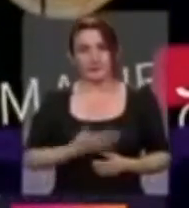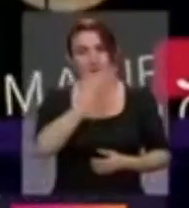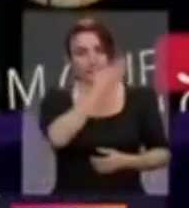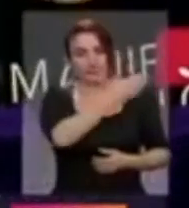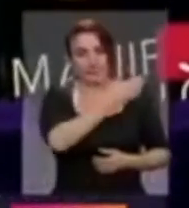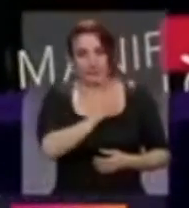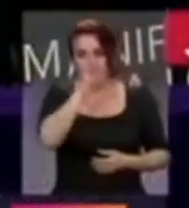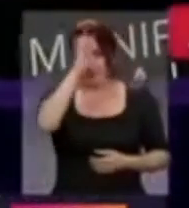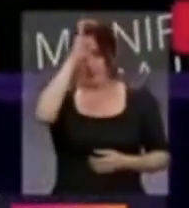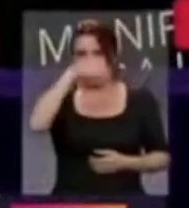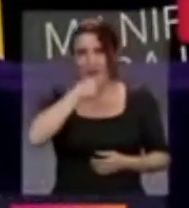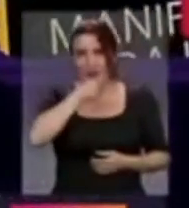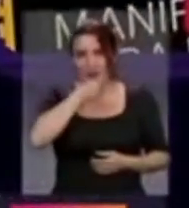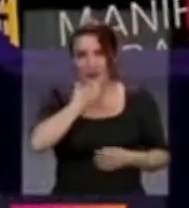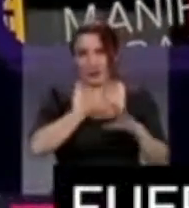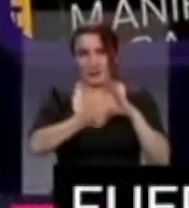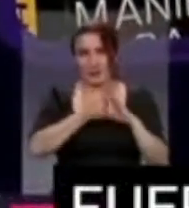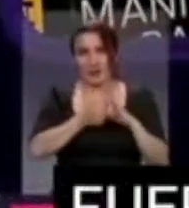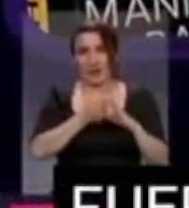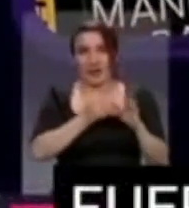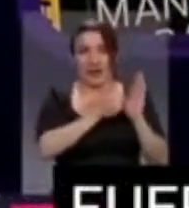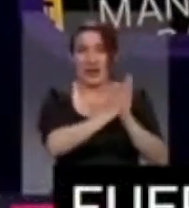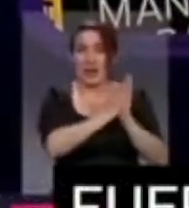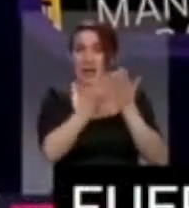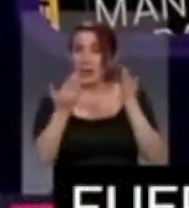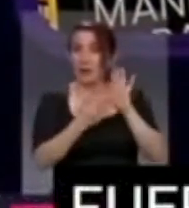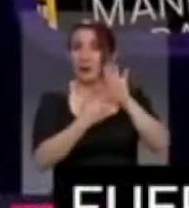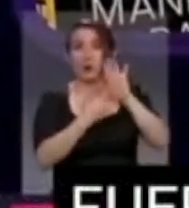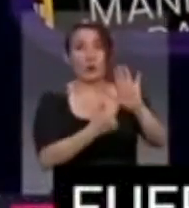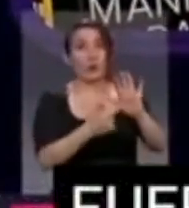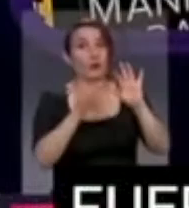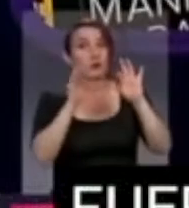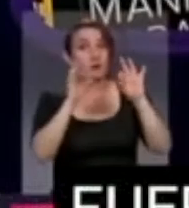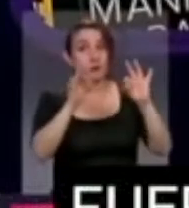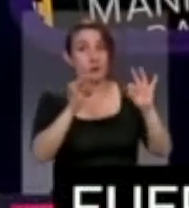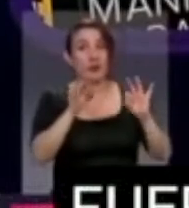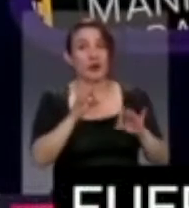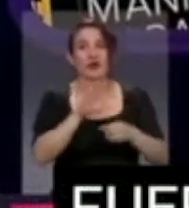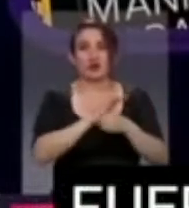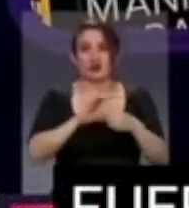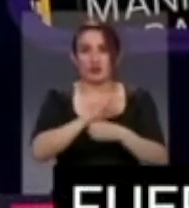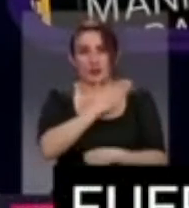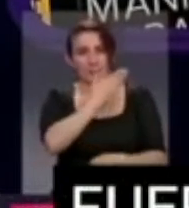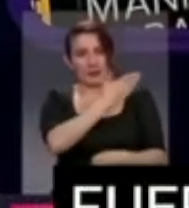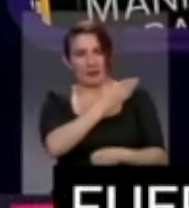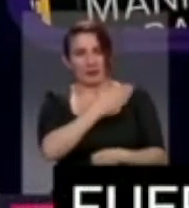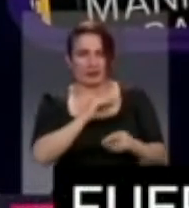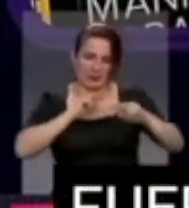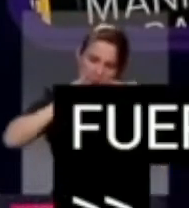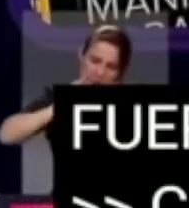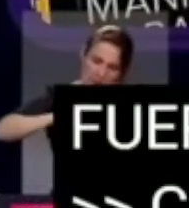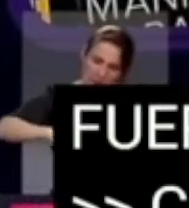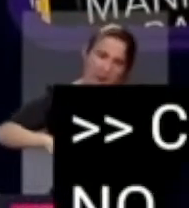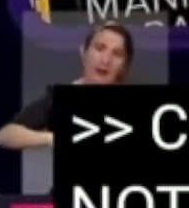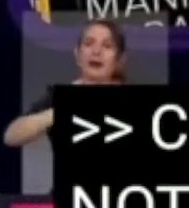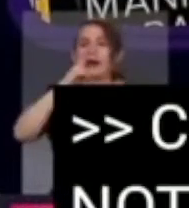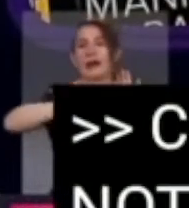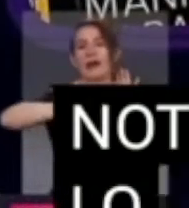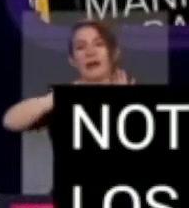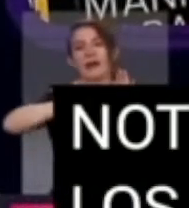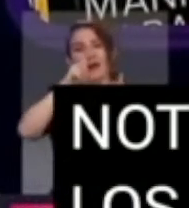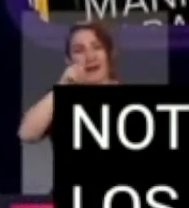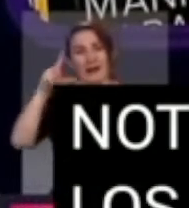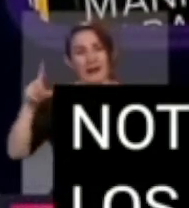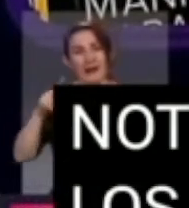tradicional en Noticias Capitales compartimos los libros que por estos días se toman las librerías de la ciudad. Prográmese con lo mejor de las letras de la mano de